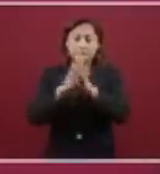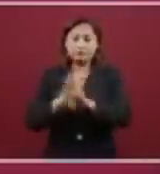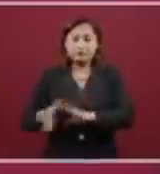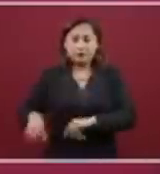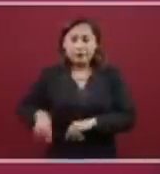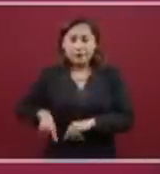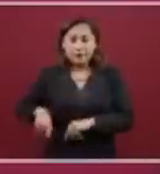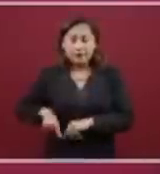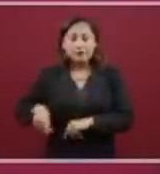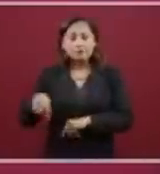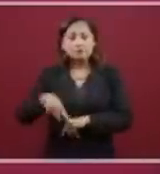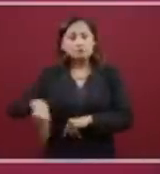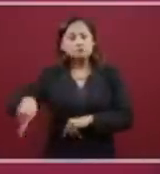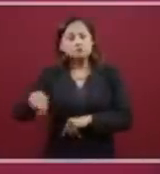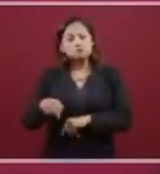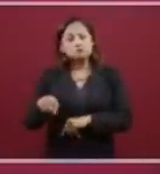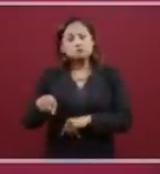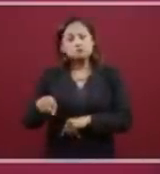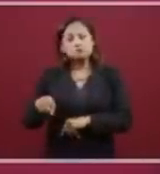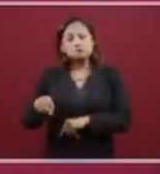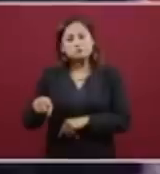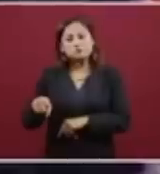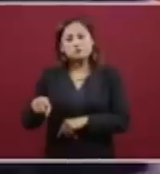ellos quieren